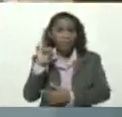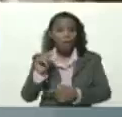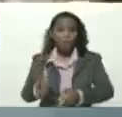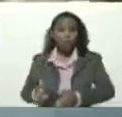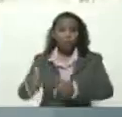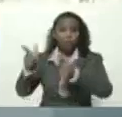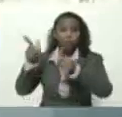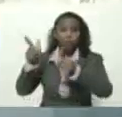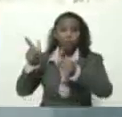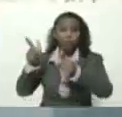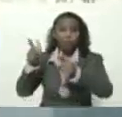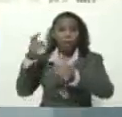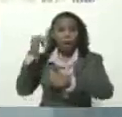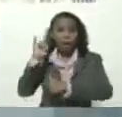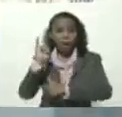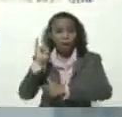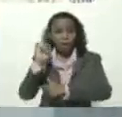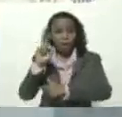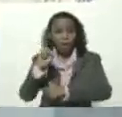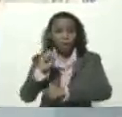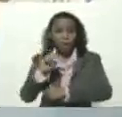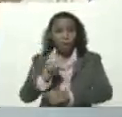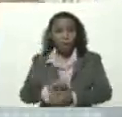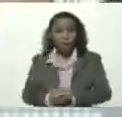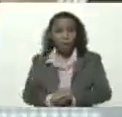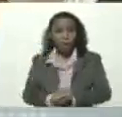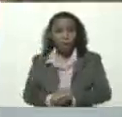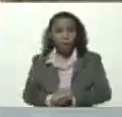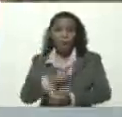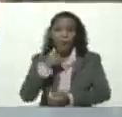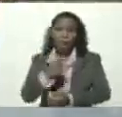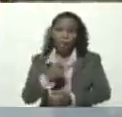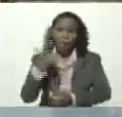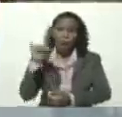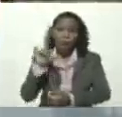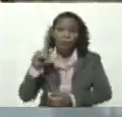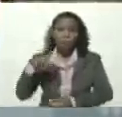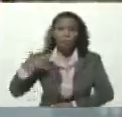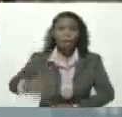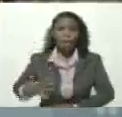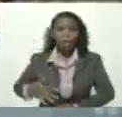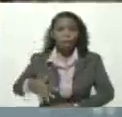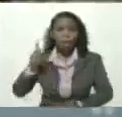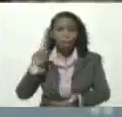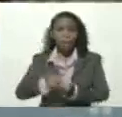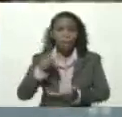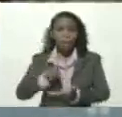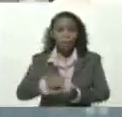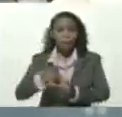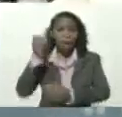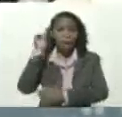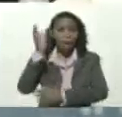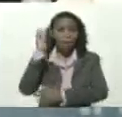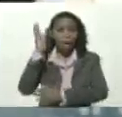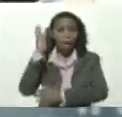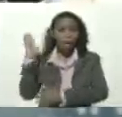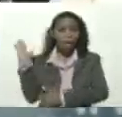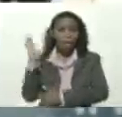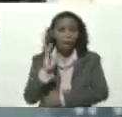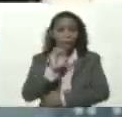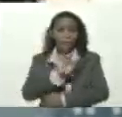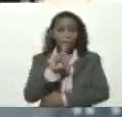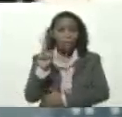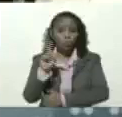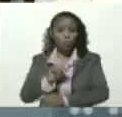autorizados y están, digamos, tienen el derecho de participar en esta jornada venidera del 21.